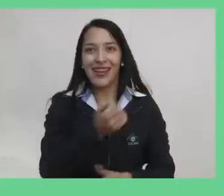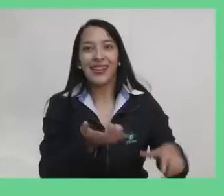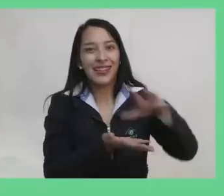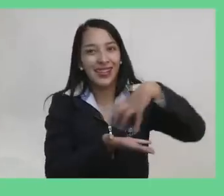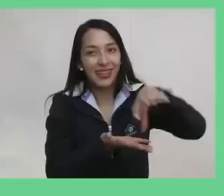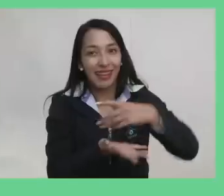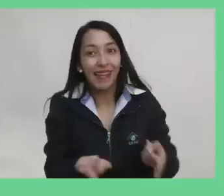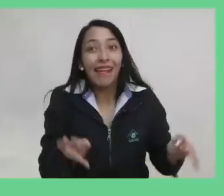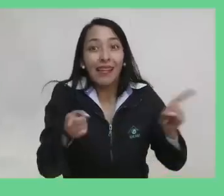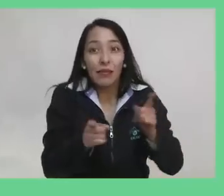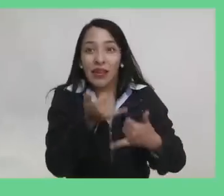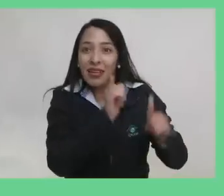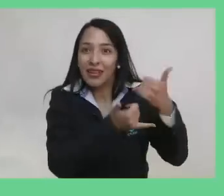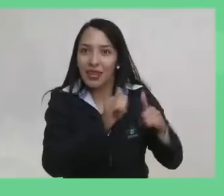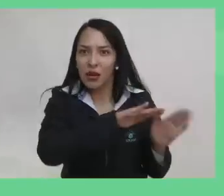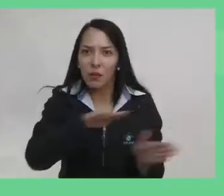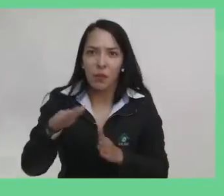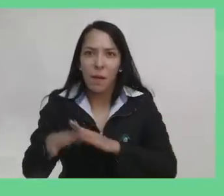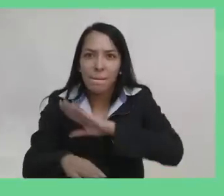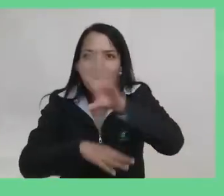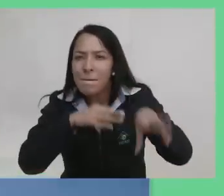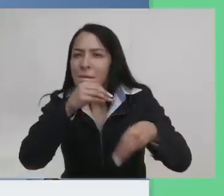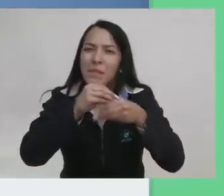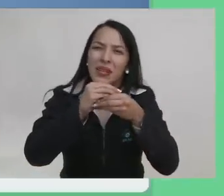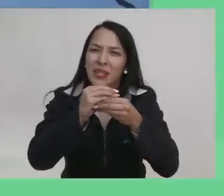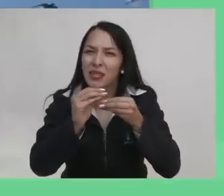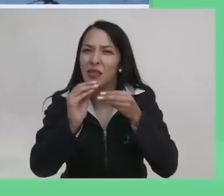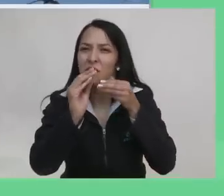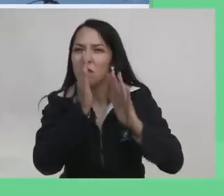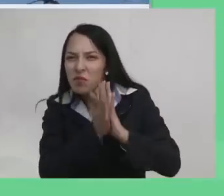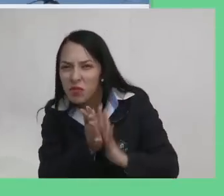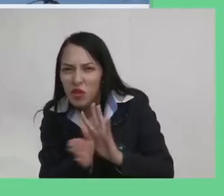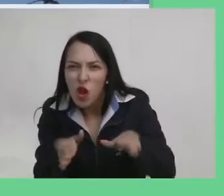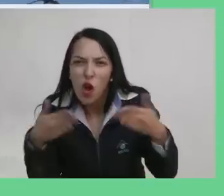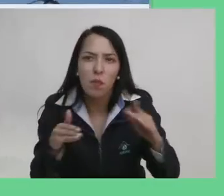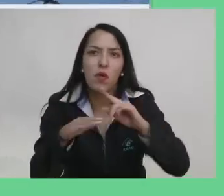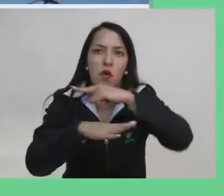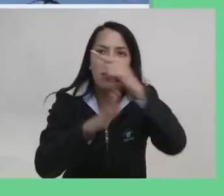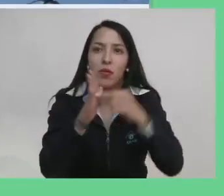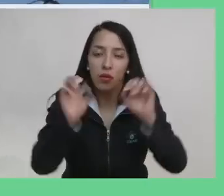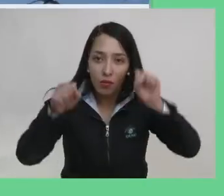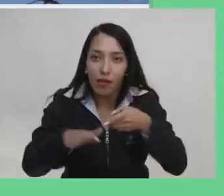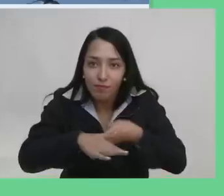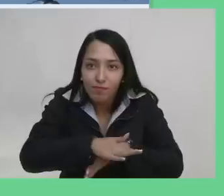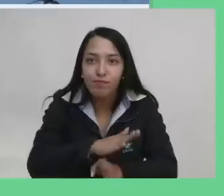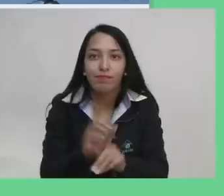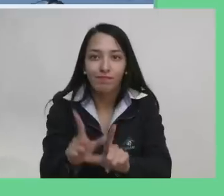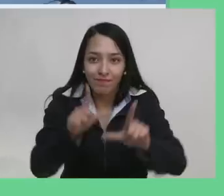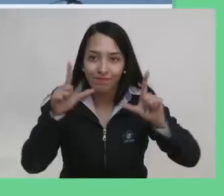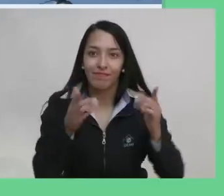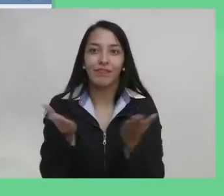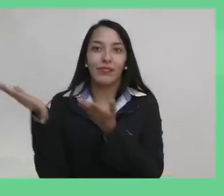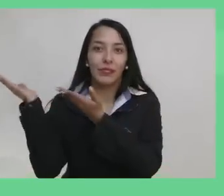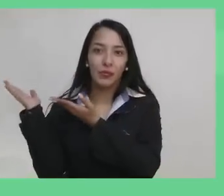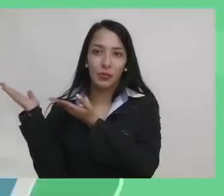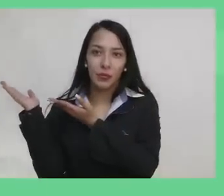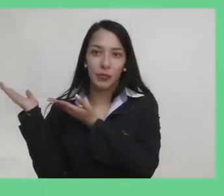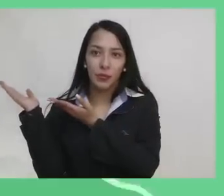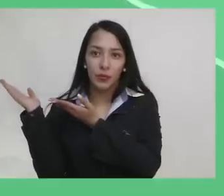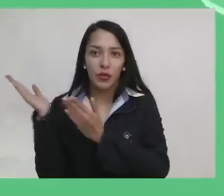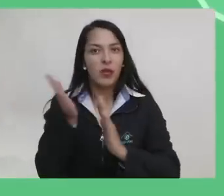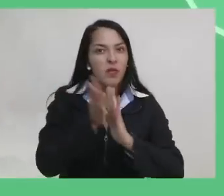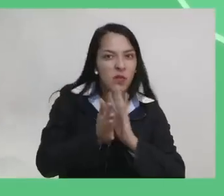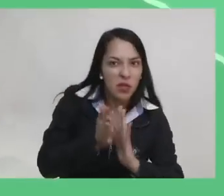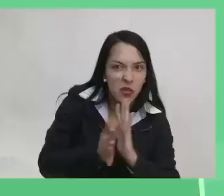Para mayor información sobre el pronóstico del tiempo visítenos en www.ideam.gov.co Y para estar informado al